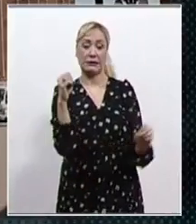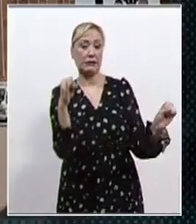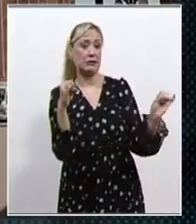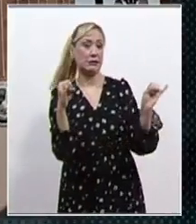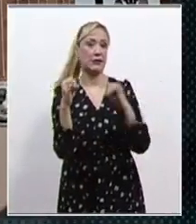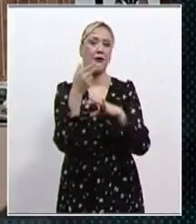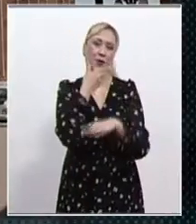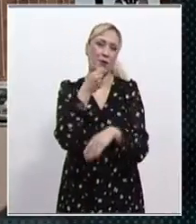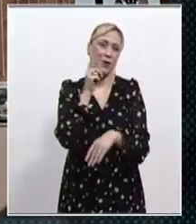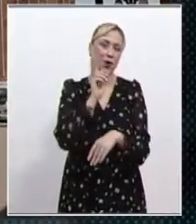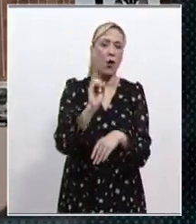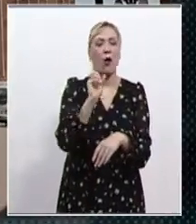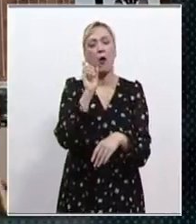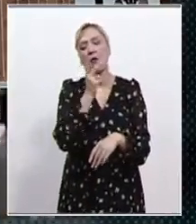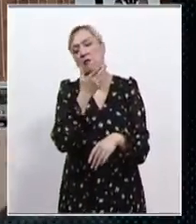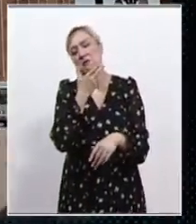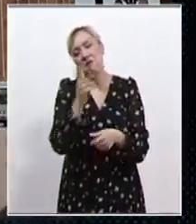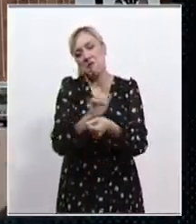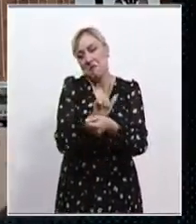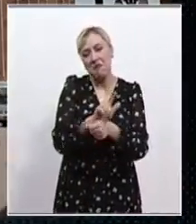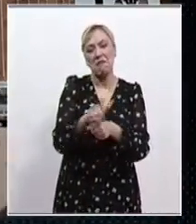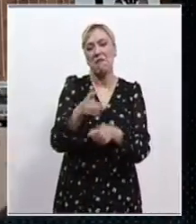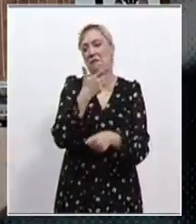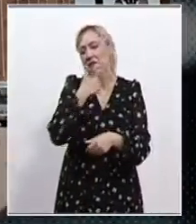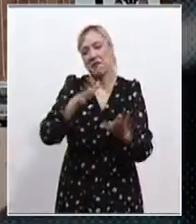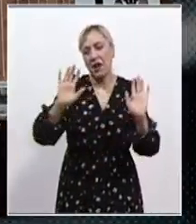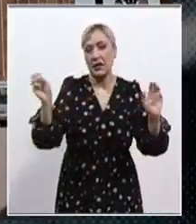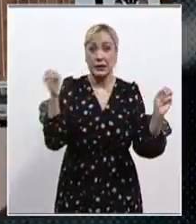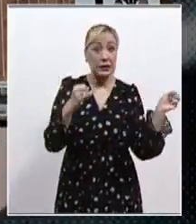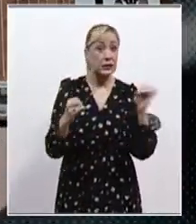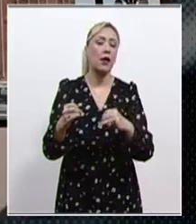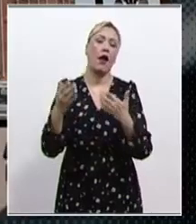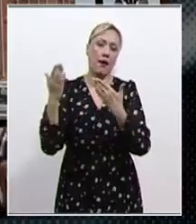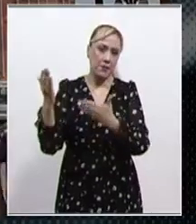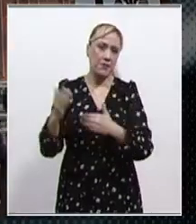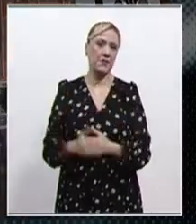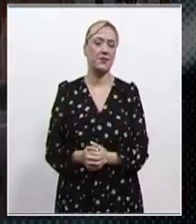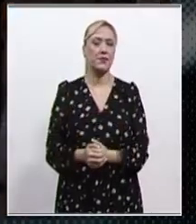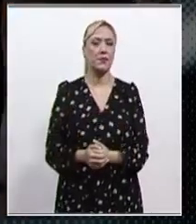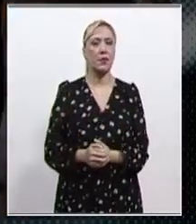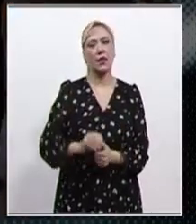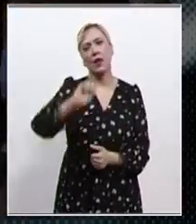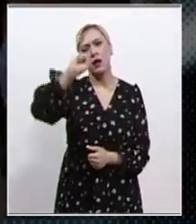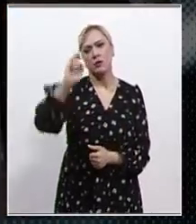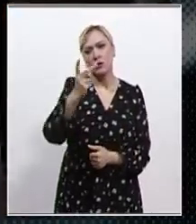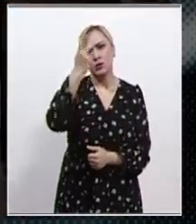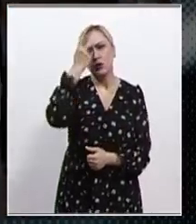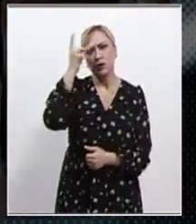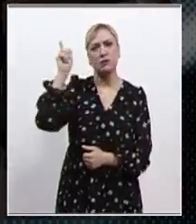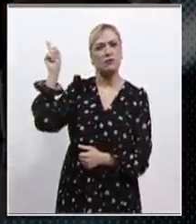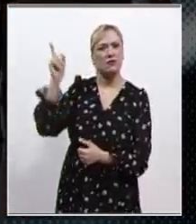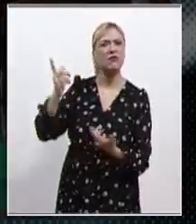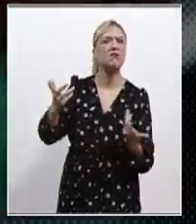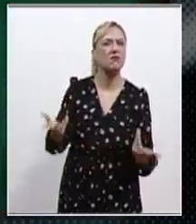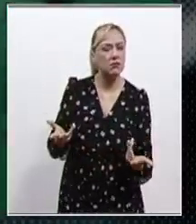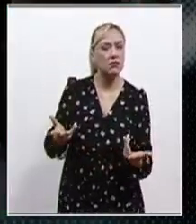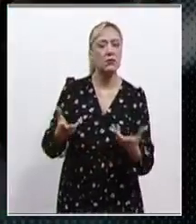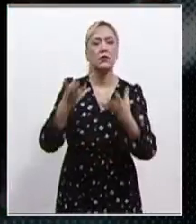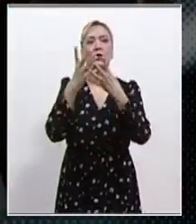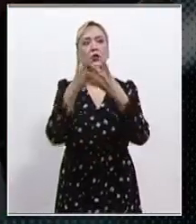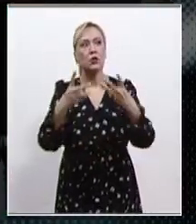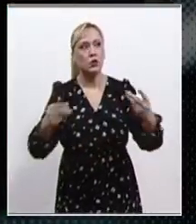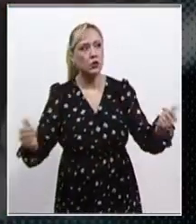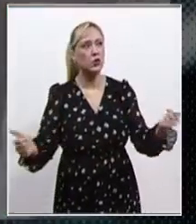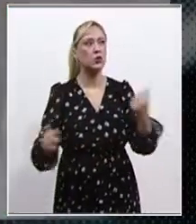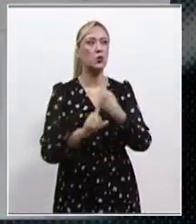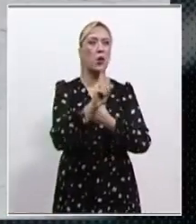21 de septiembre entrará en funciones el primer juzgado cívico en la capital de San Luis Potosí para la resolución de conflictos de seguridad y